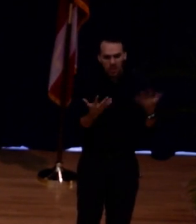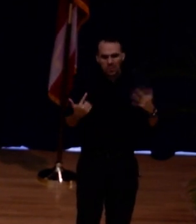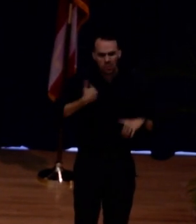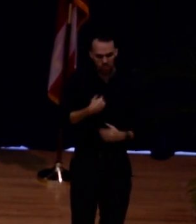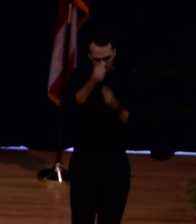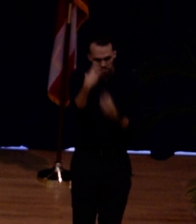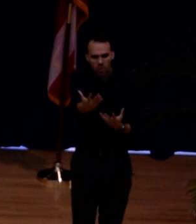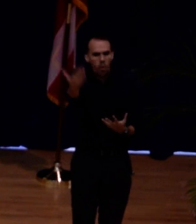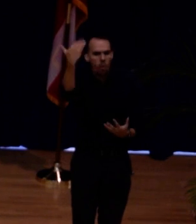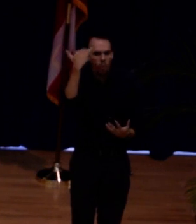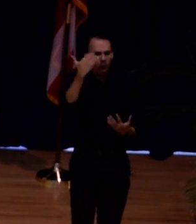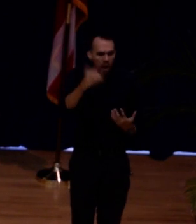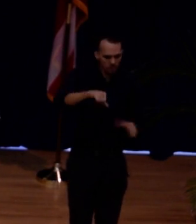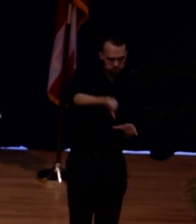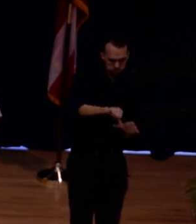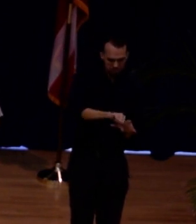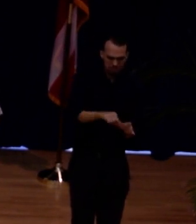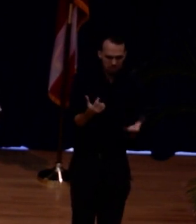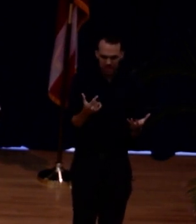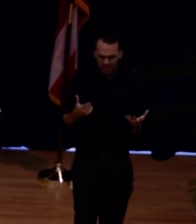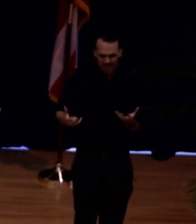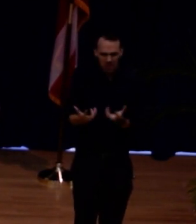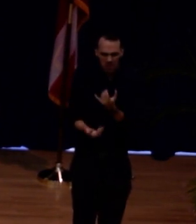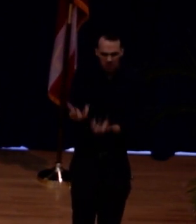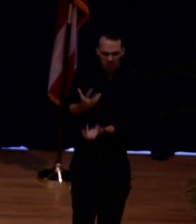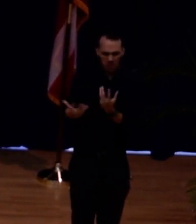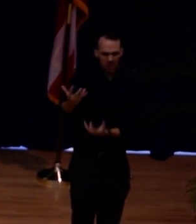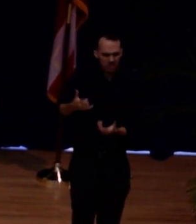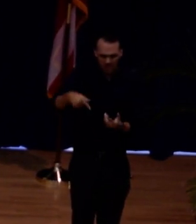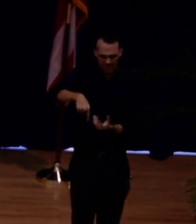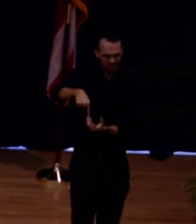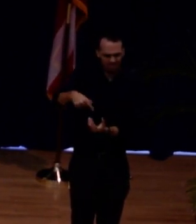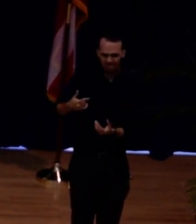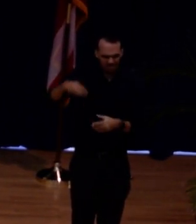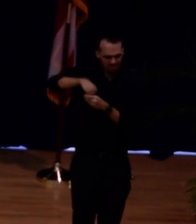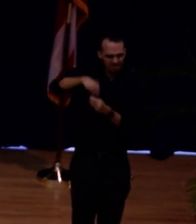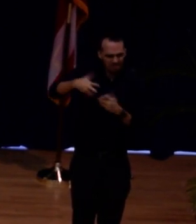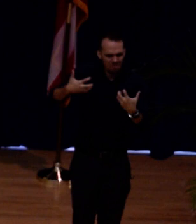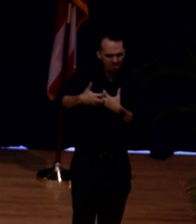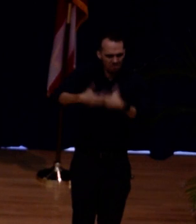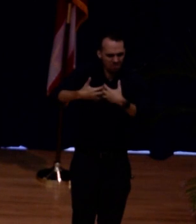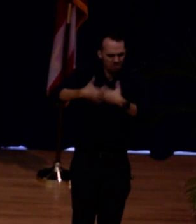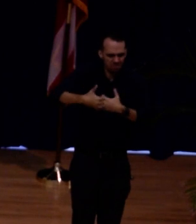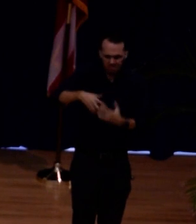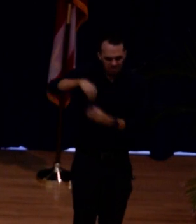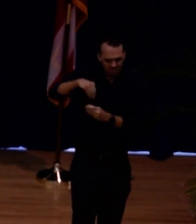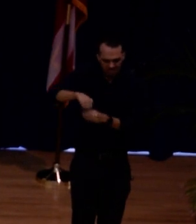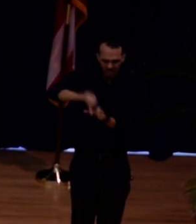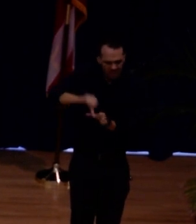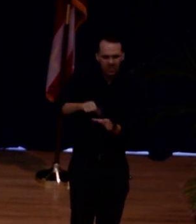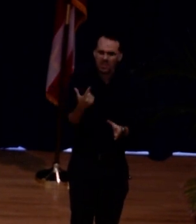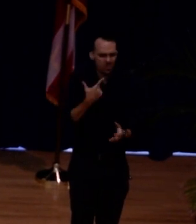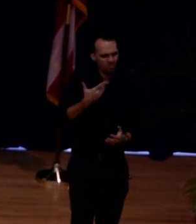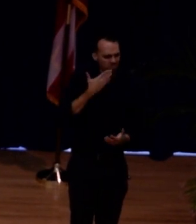donde extraen, ¿verdad?, todas esas cosas que están quemando en las plantas aquí en Puerto Rico, son comunidades y vidas que se